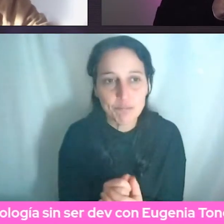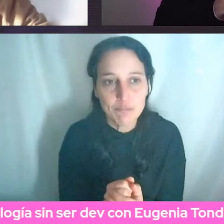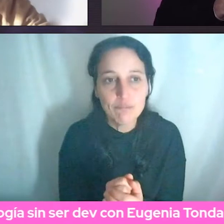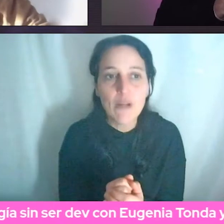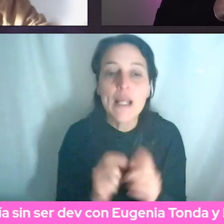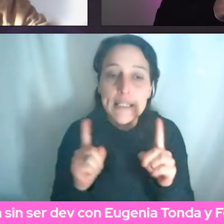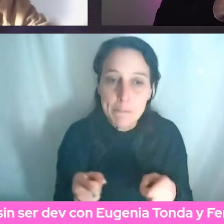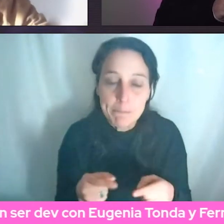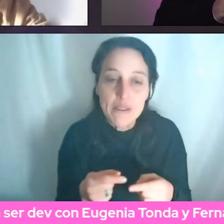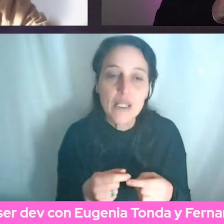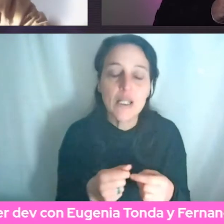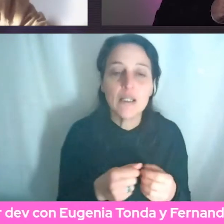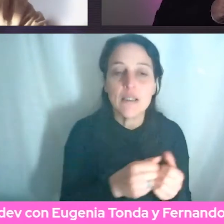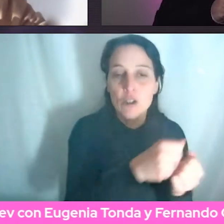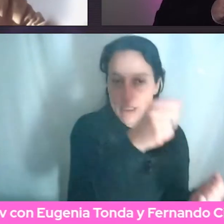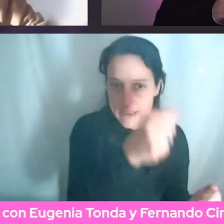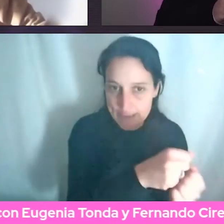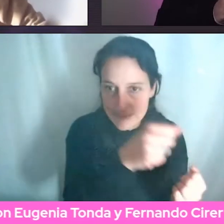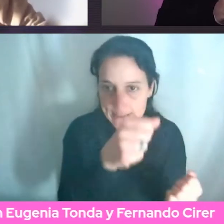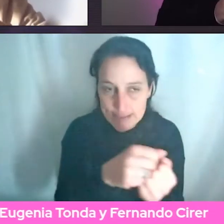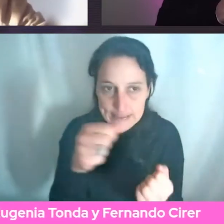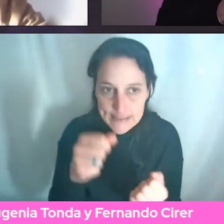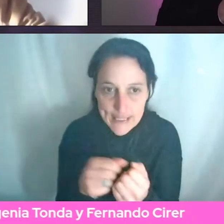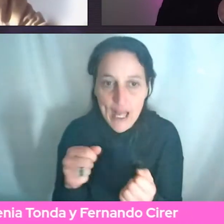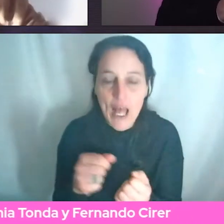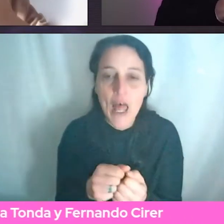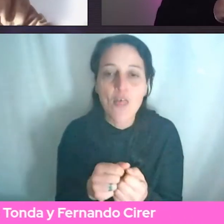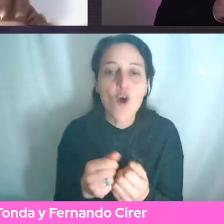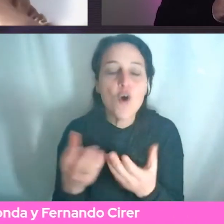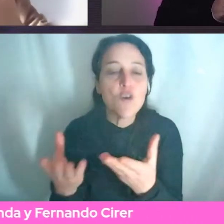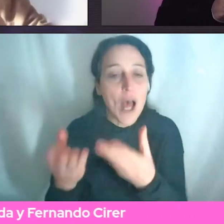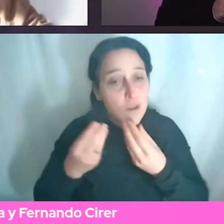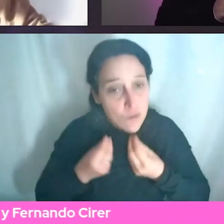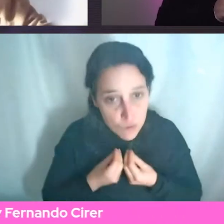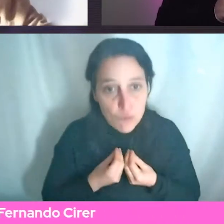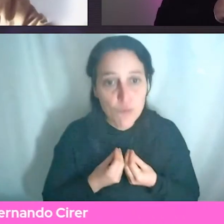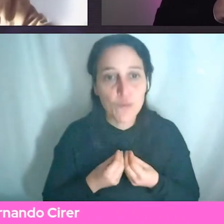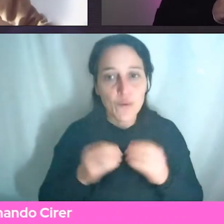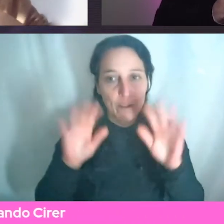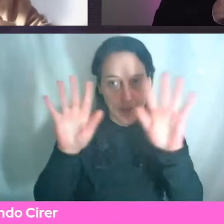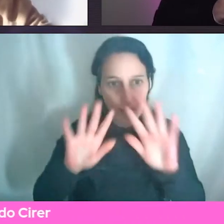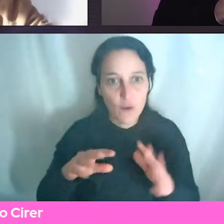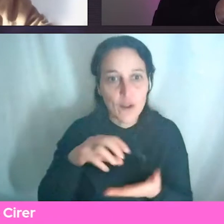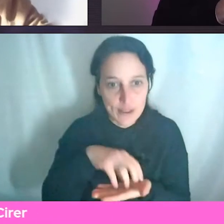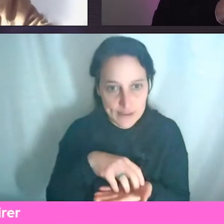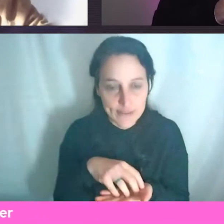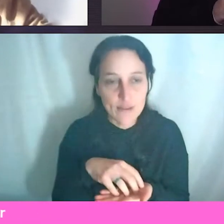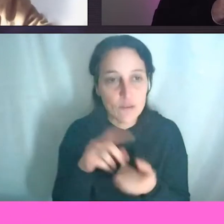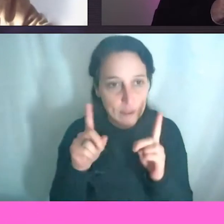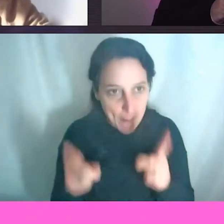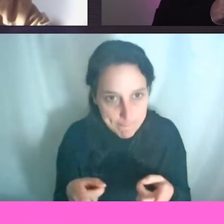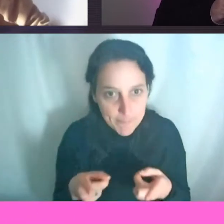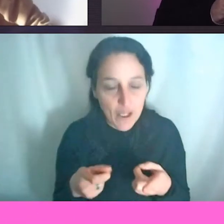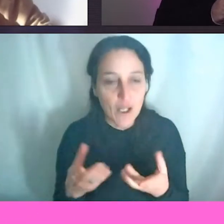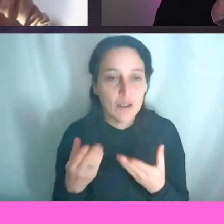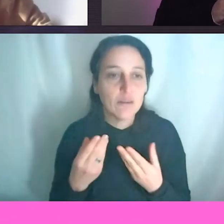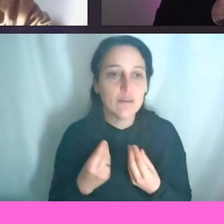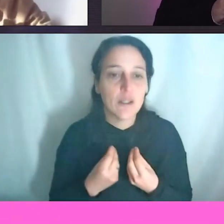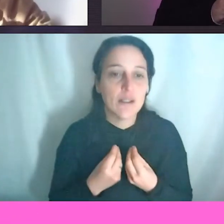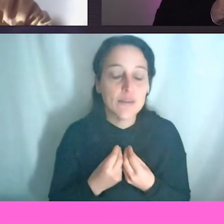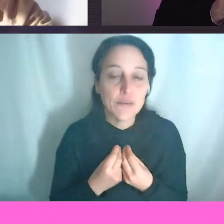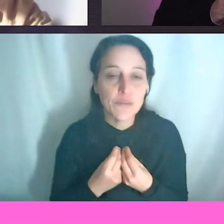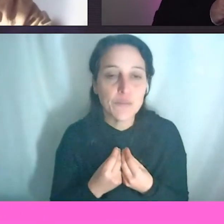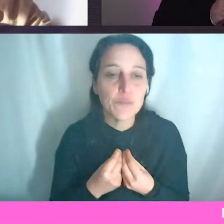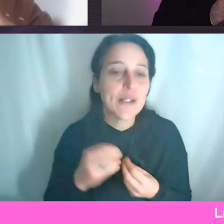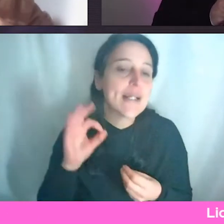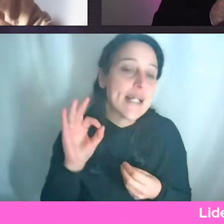todo, colaboren mucho con nosotros. Sabemos que ellas hacen todo el, tienen muchas ideas sobre nuestra